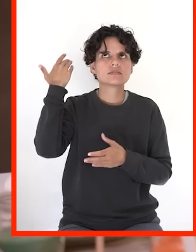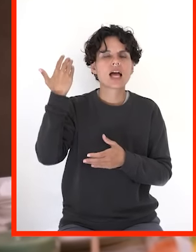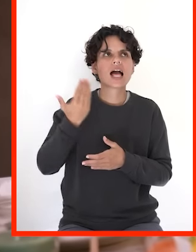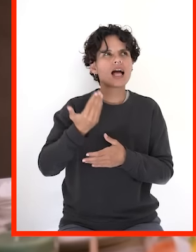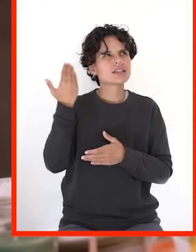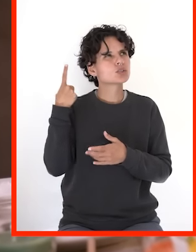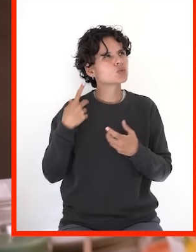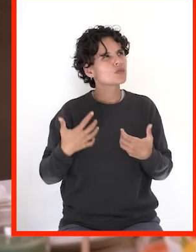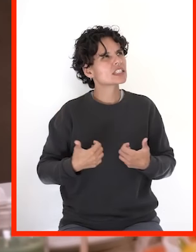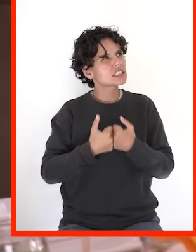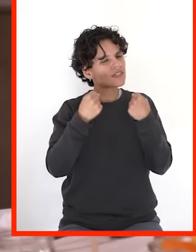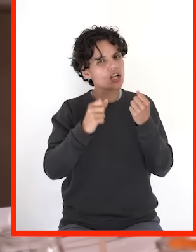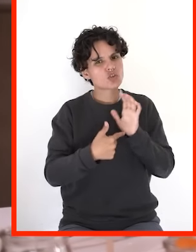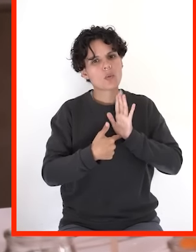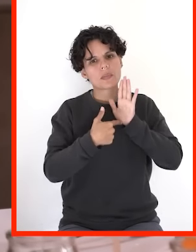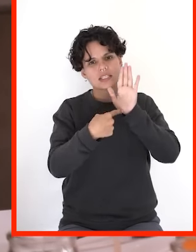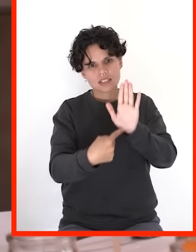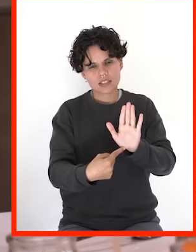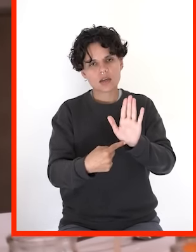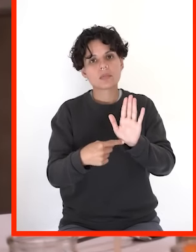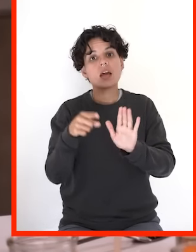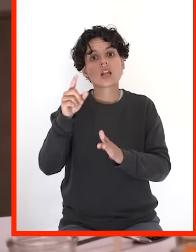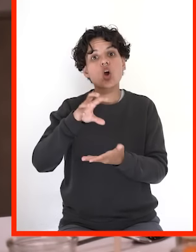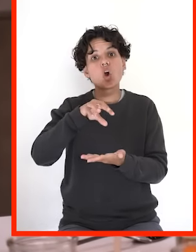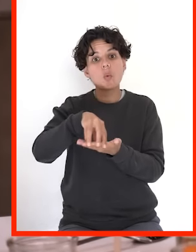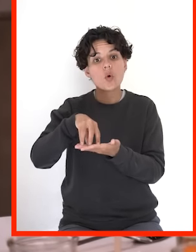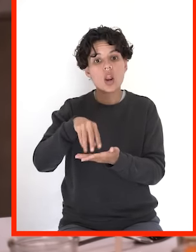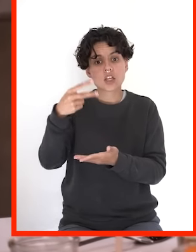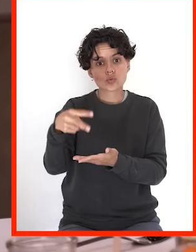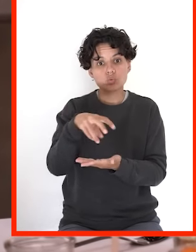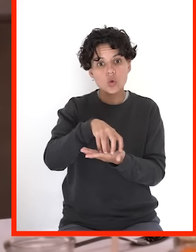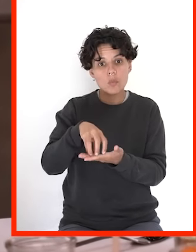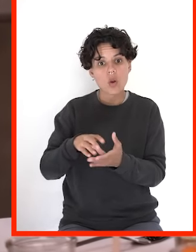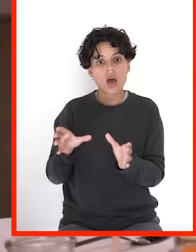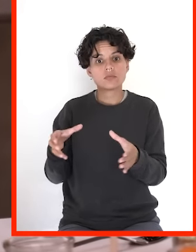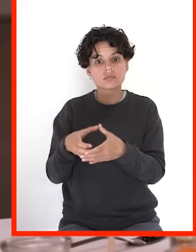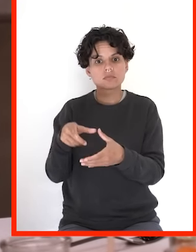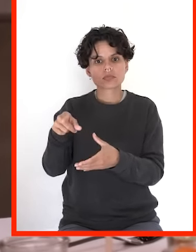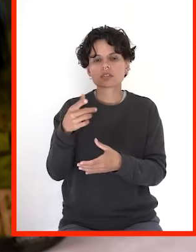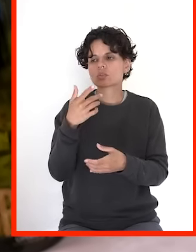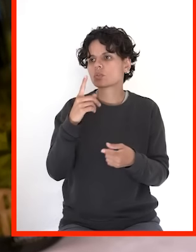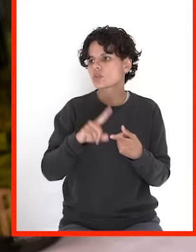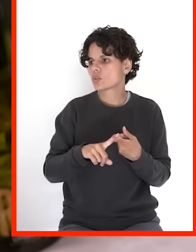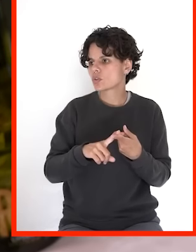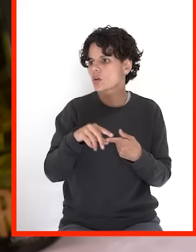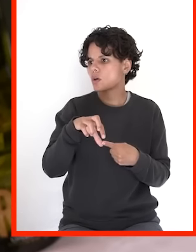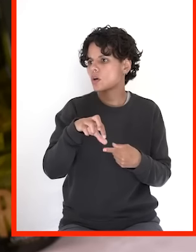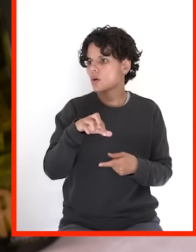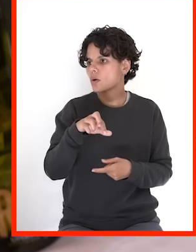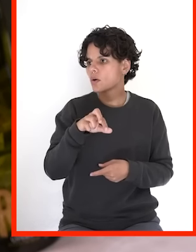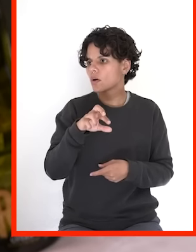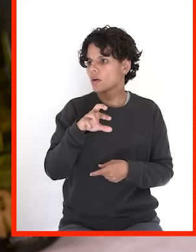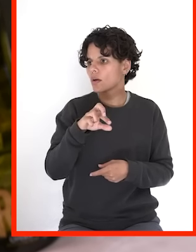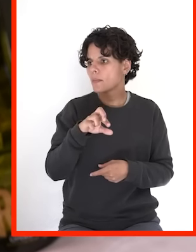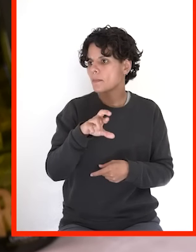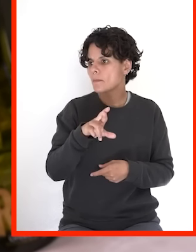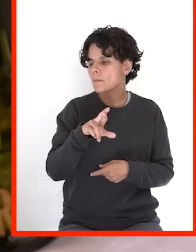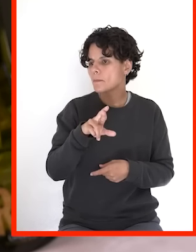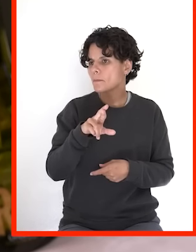en un festival en su comuna. Ya. Con Prehispana. ¿Cómo? Excelencia Prehispana.